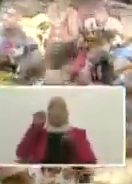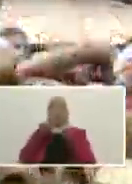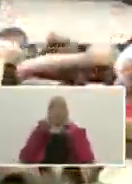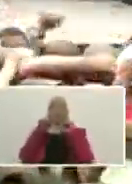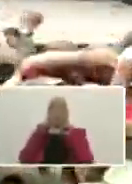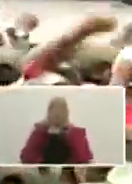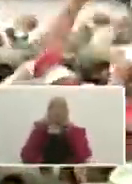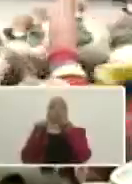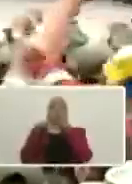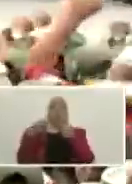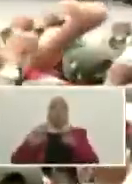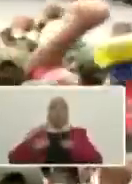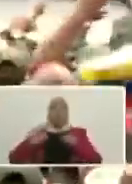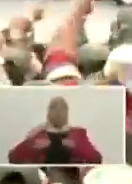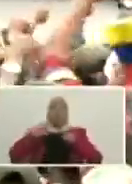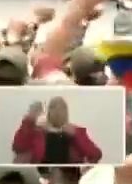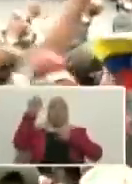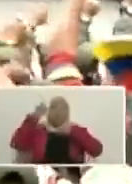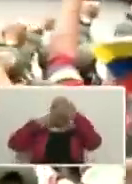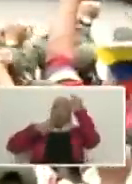¡Chávez vive y vive!